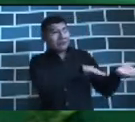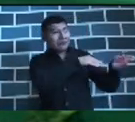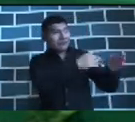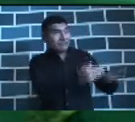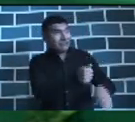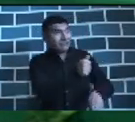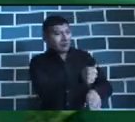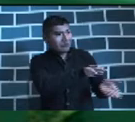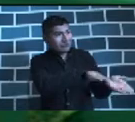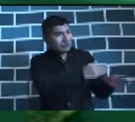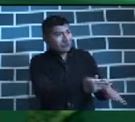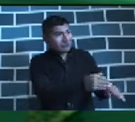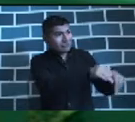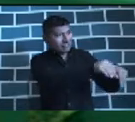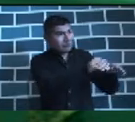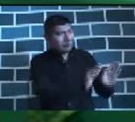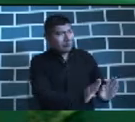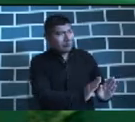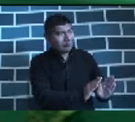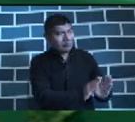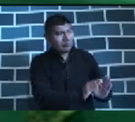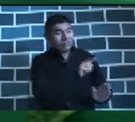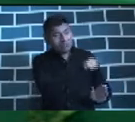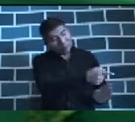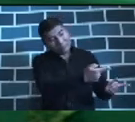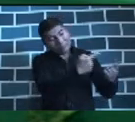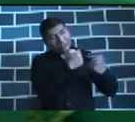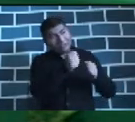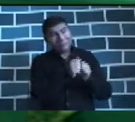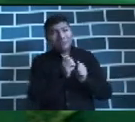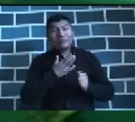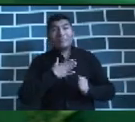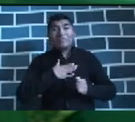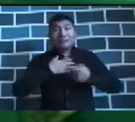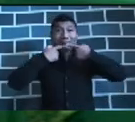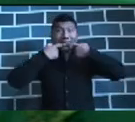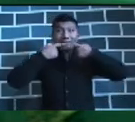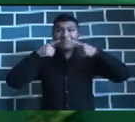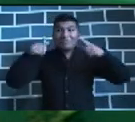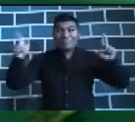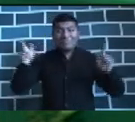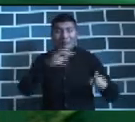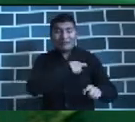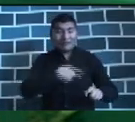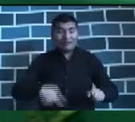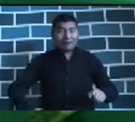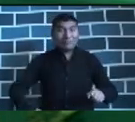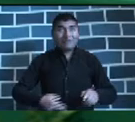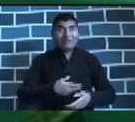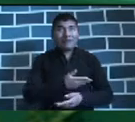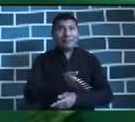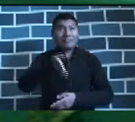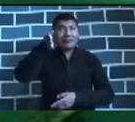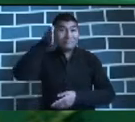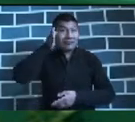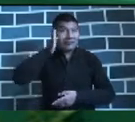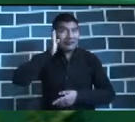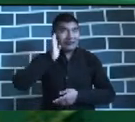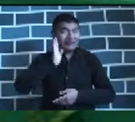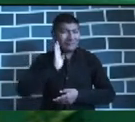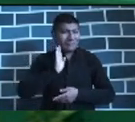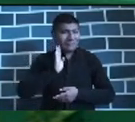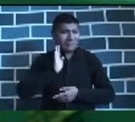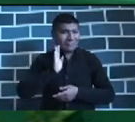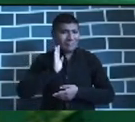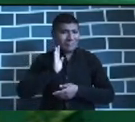entierren a sus muertos tu mente a anunciar el reino de dios o